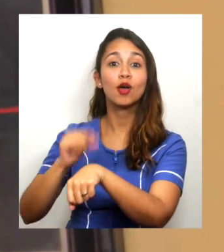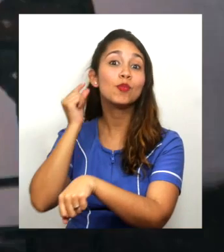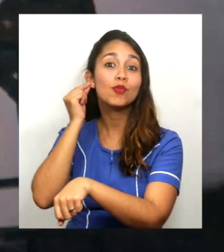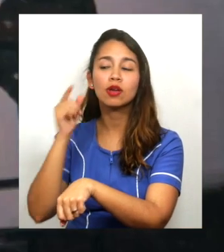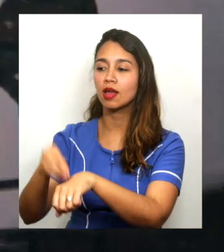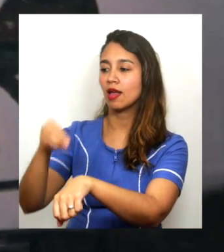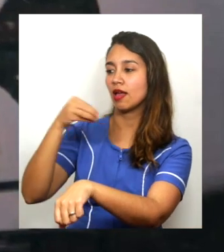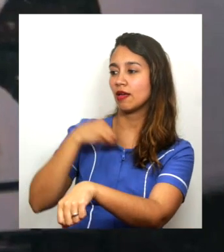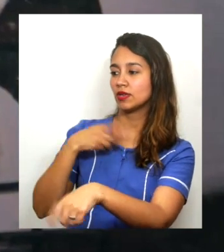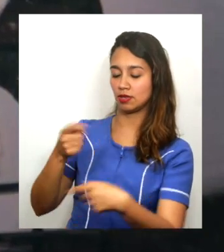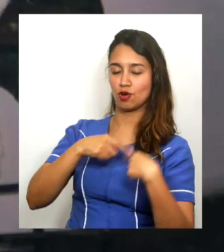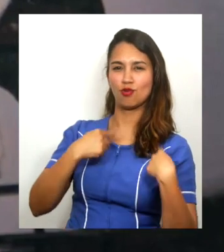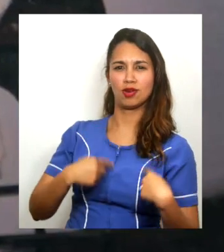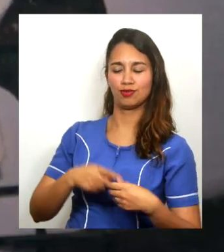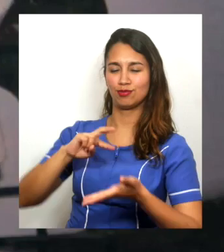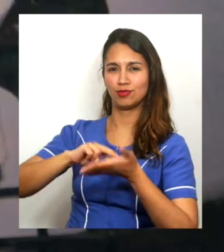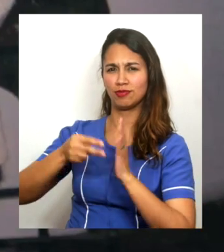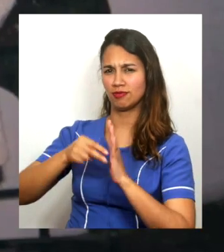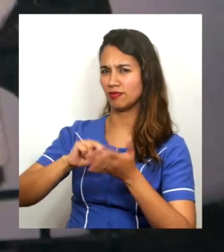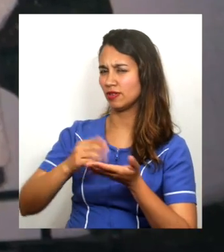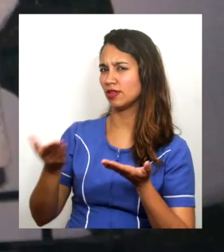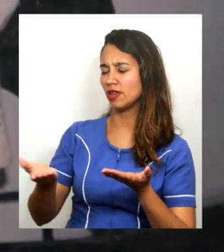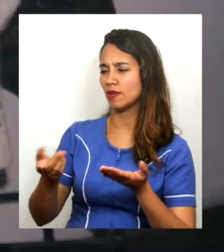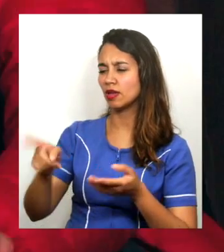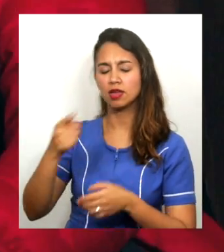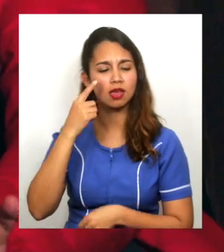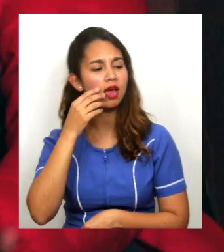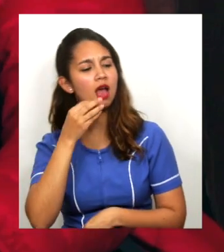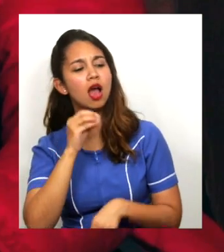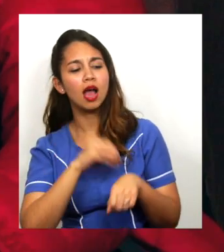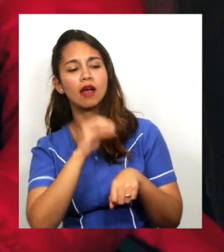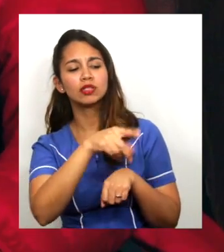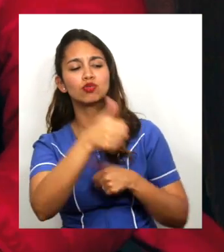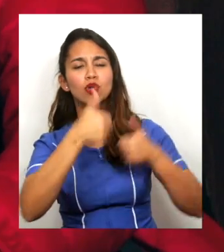doctora también me encontró que tenía soplo al corazón. Me mandó a hacerme